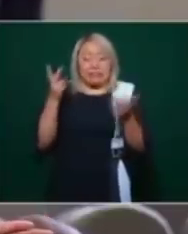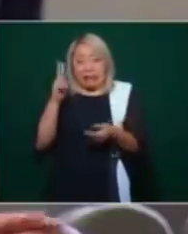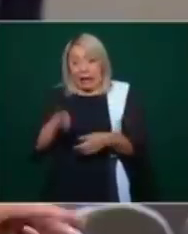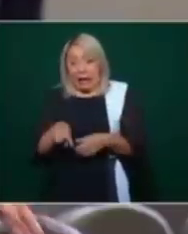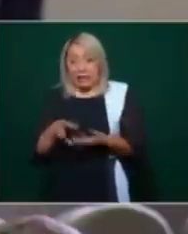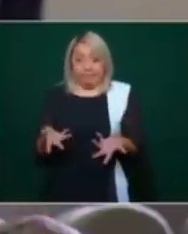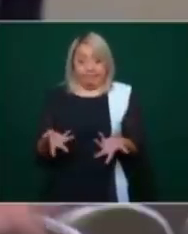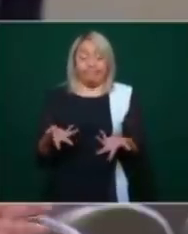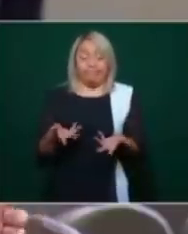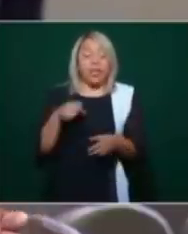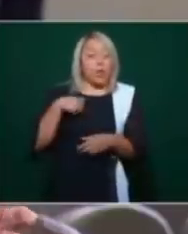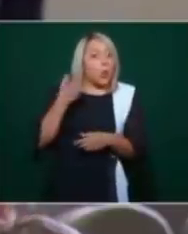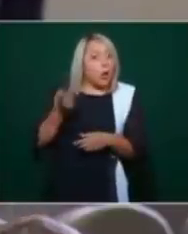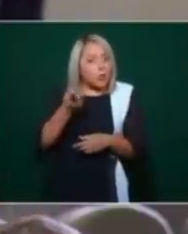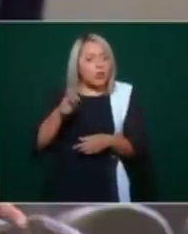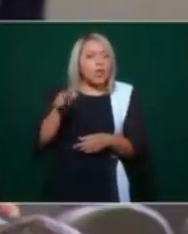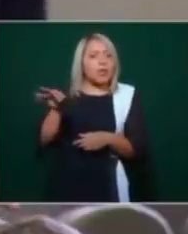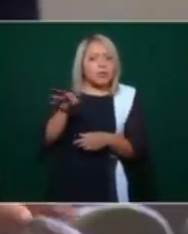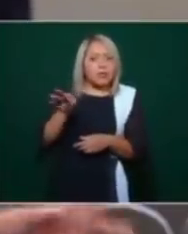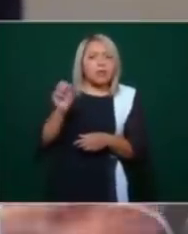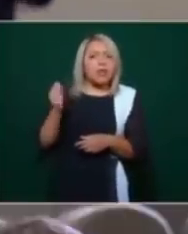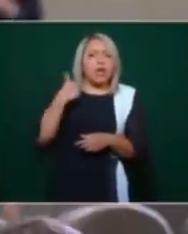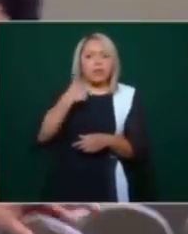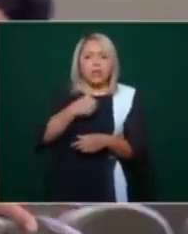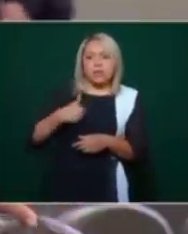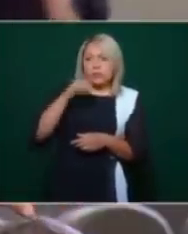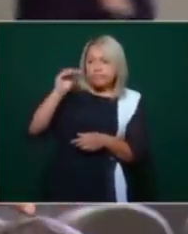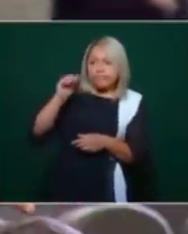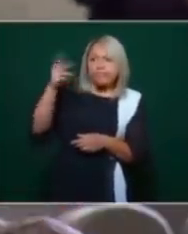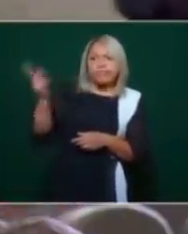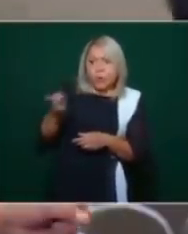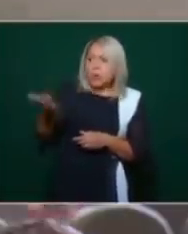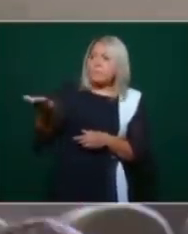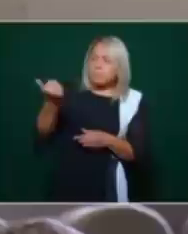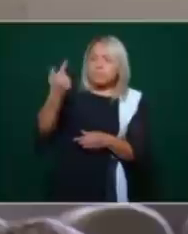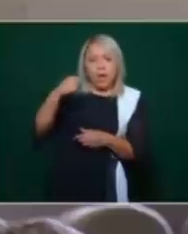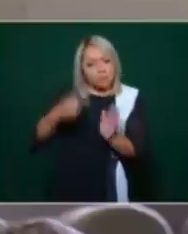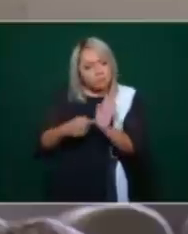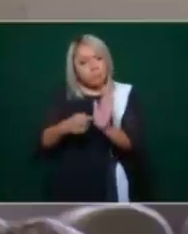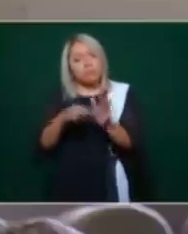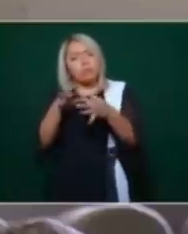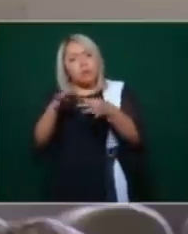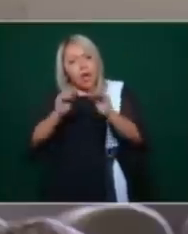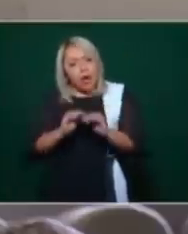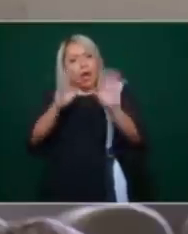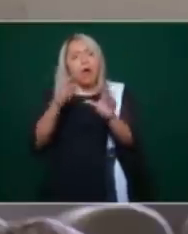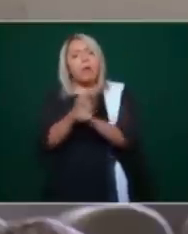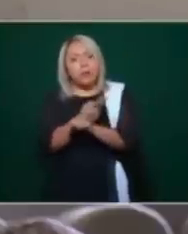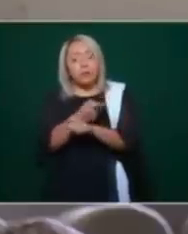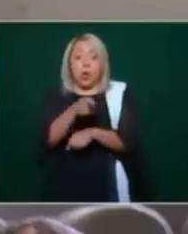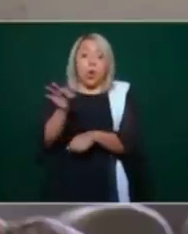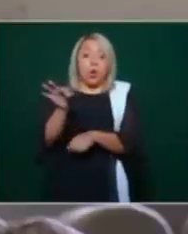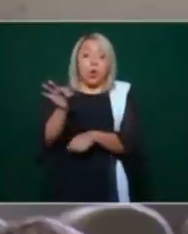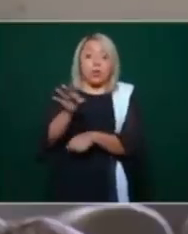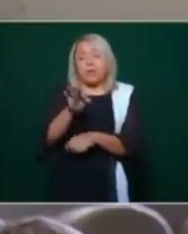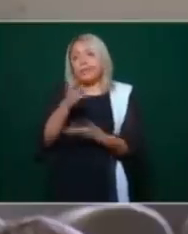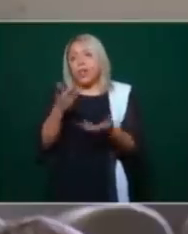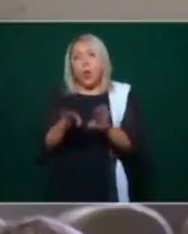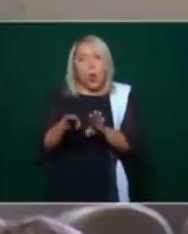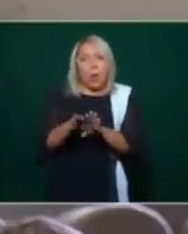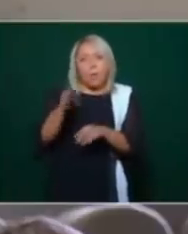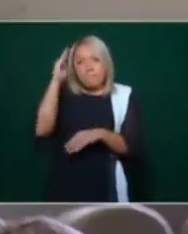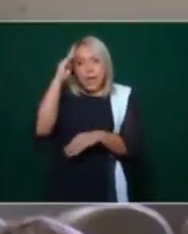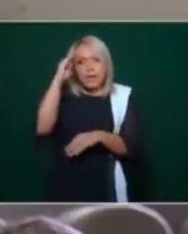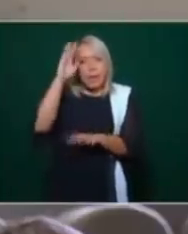consecuencia, presidente, usted le haría un llamado al expresidente Calderón a aclarar esta situación y en caso de no ser así, ¿se podría buscar algún método para buscar justicia ante este